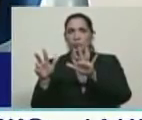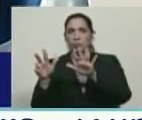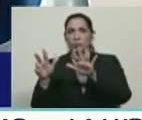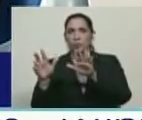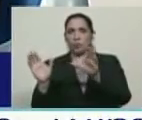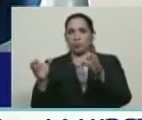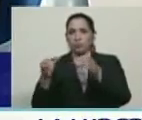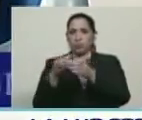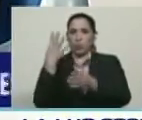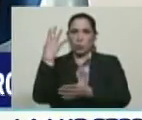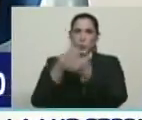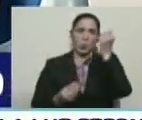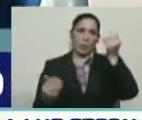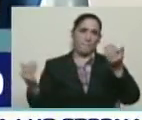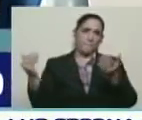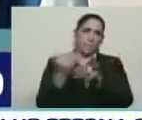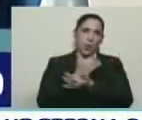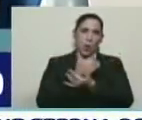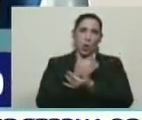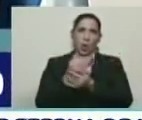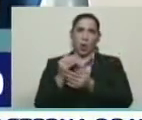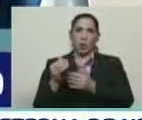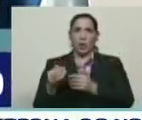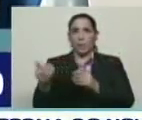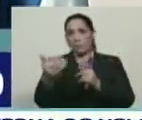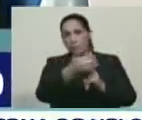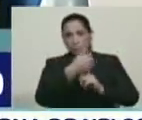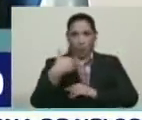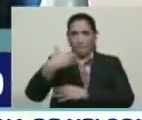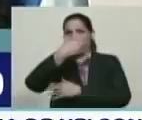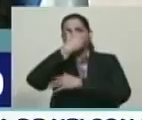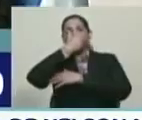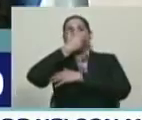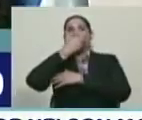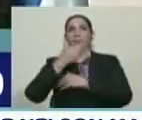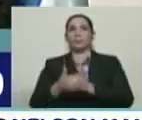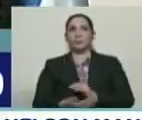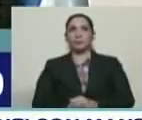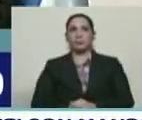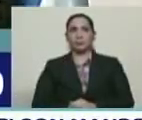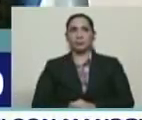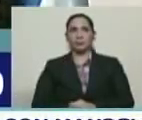secuestro, resultando un total de nada más y nada menos que